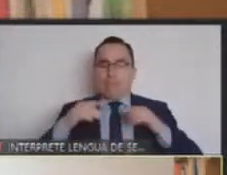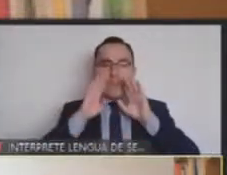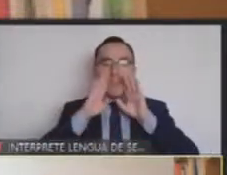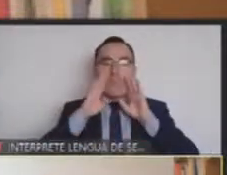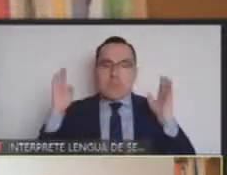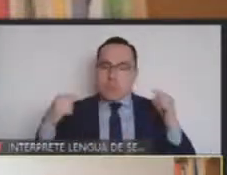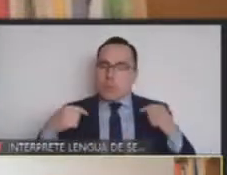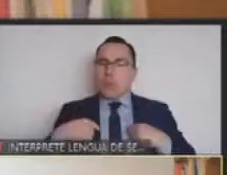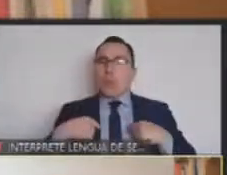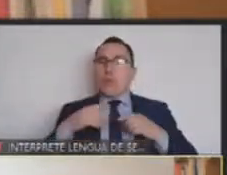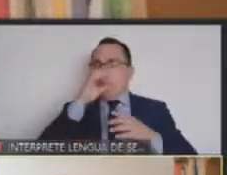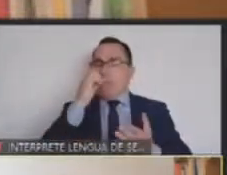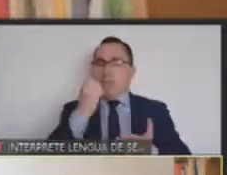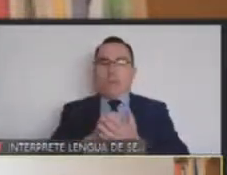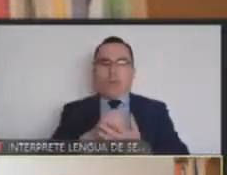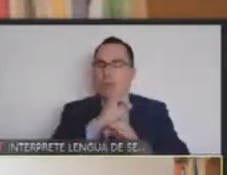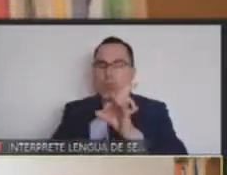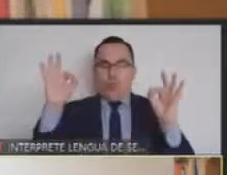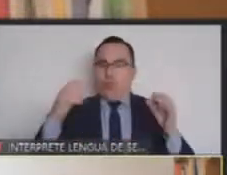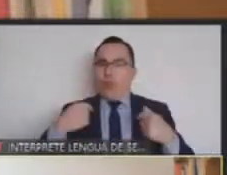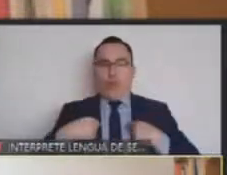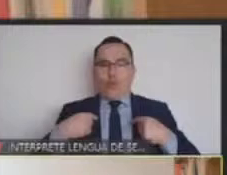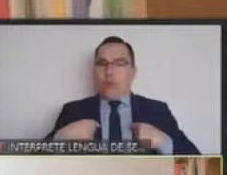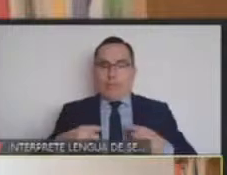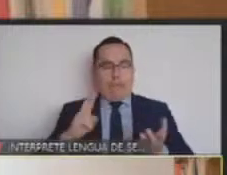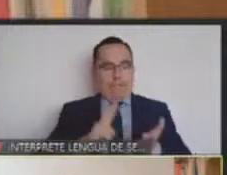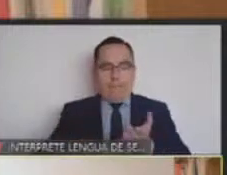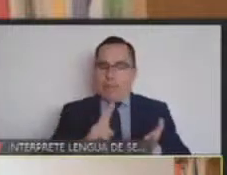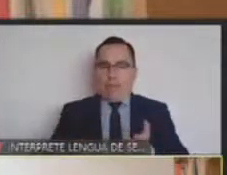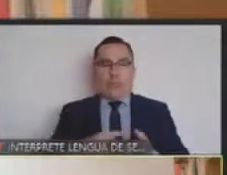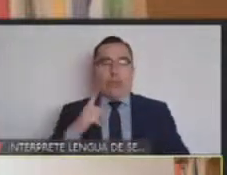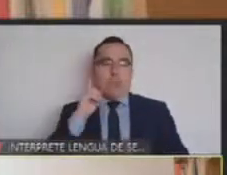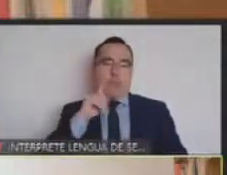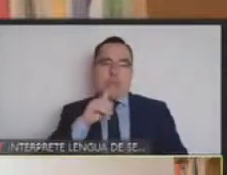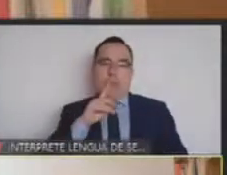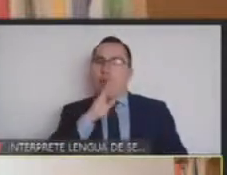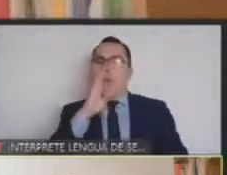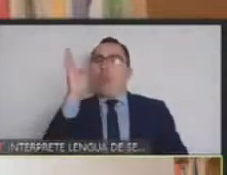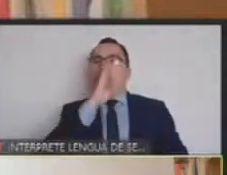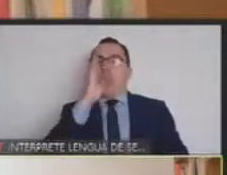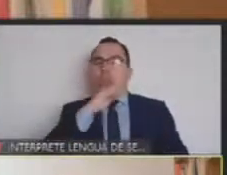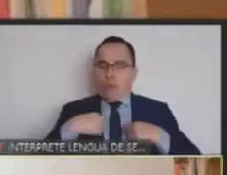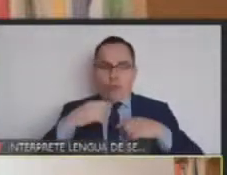del servicio de justicia. Es a ello entonces a lo que debemos apuntar y debemos